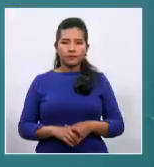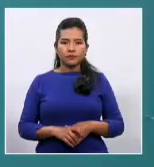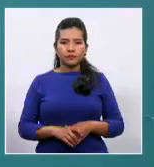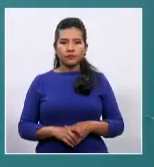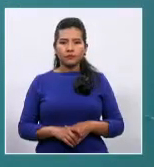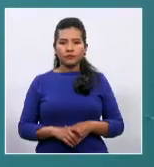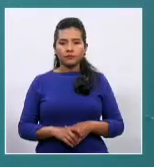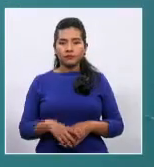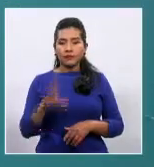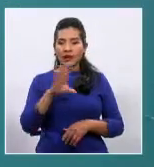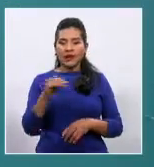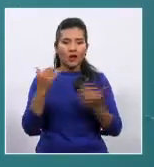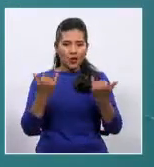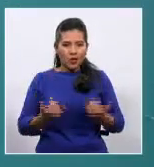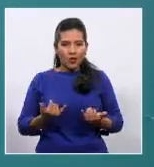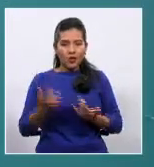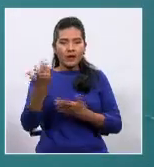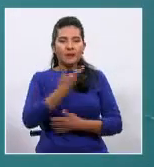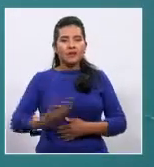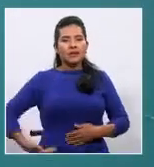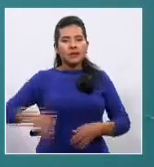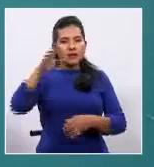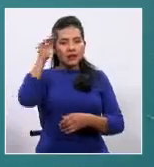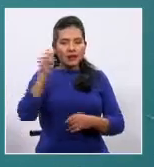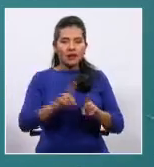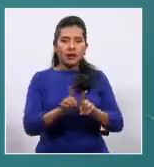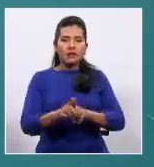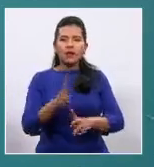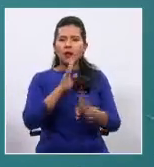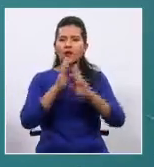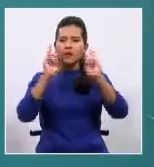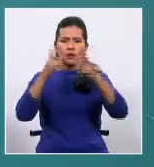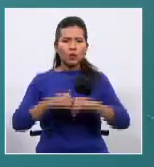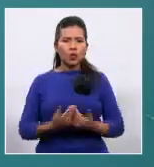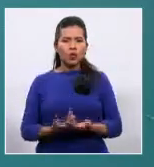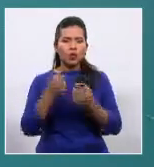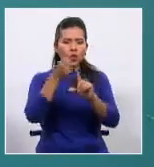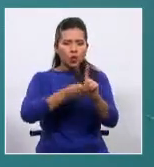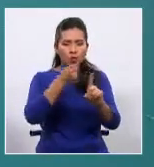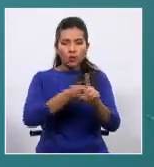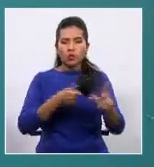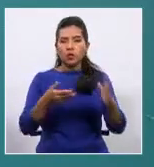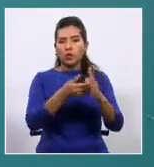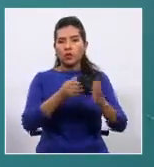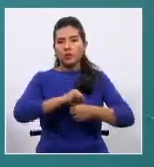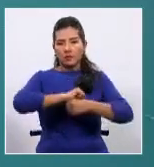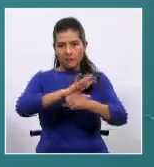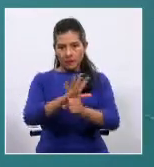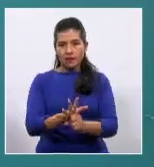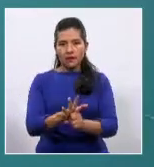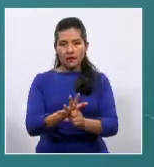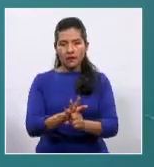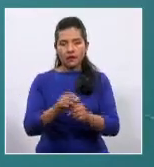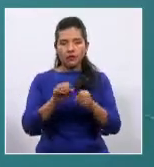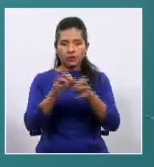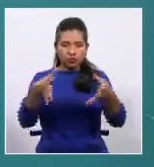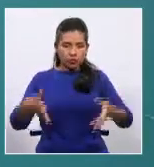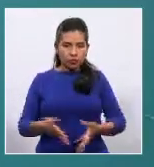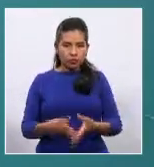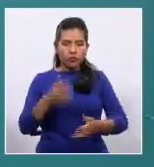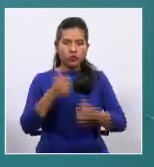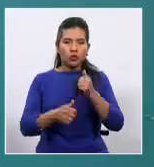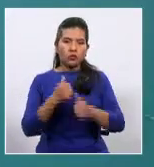y en este día el presidente revisarse también ha destacado la lucha contra la pandemia del cob y 19 lo que ha permitido reducir